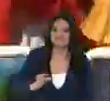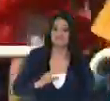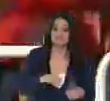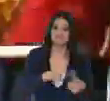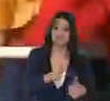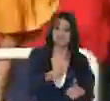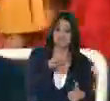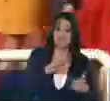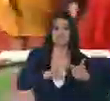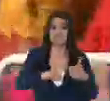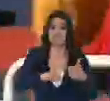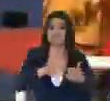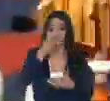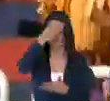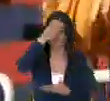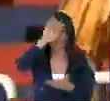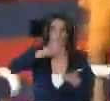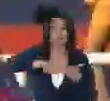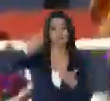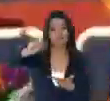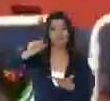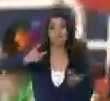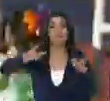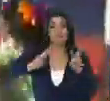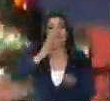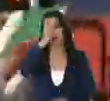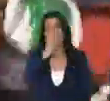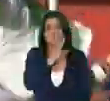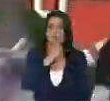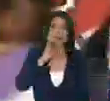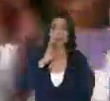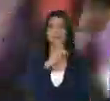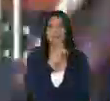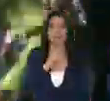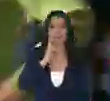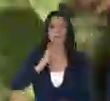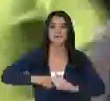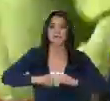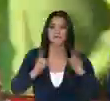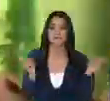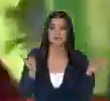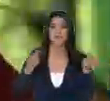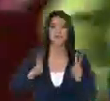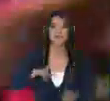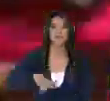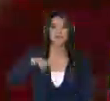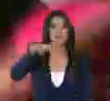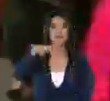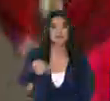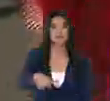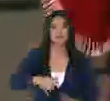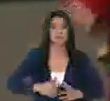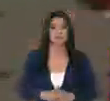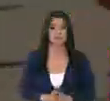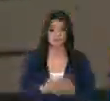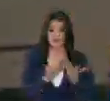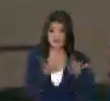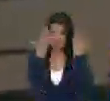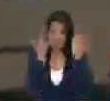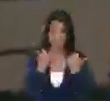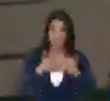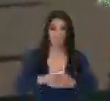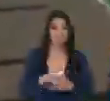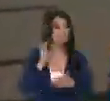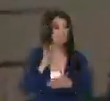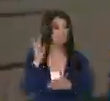gastronómica, cultural y, por supuesto, promociones en los establecimientos de restaurantes, hoteles y en los vuelos aéreos. Así que les esperamos.